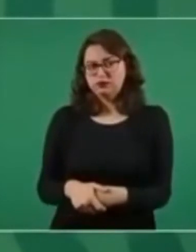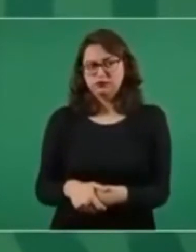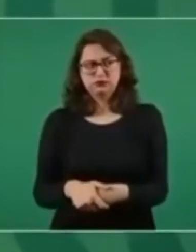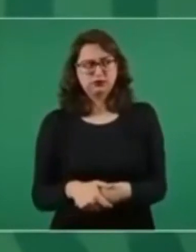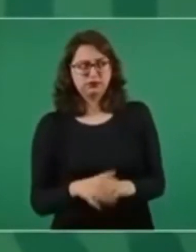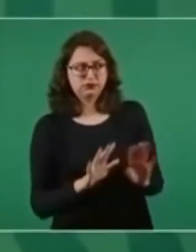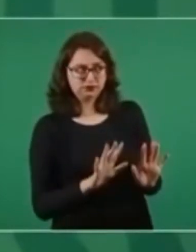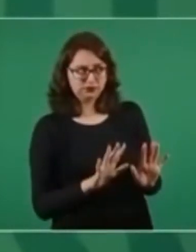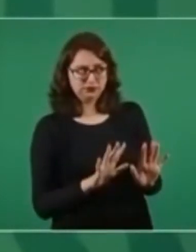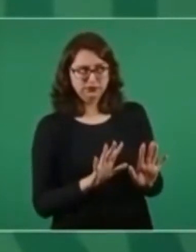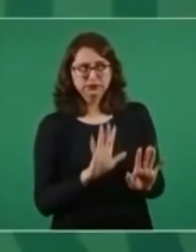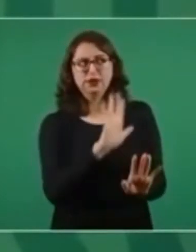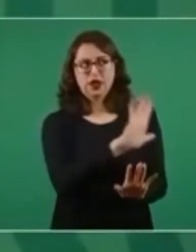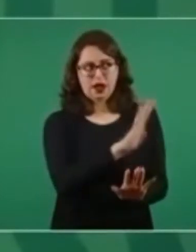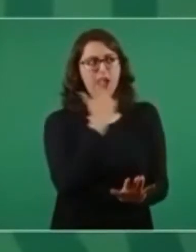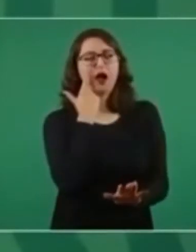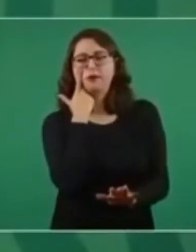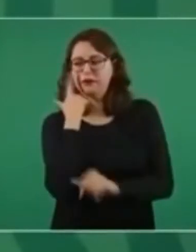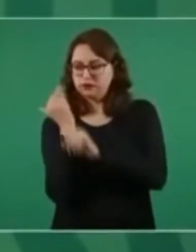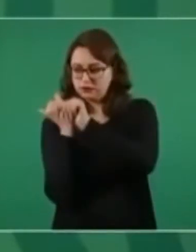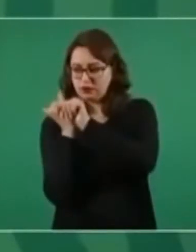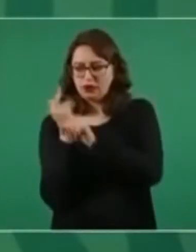No vamos a hacer rehenes eso.